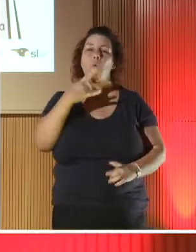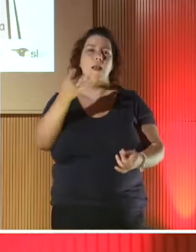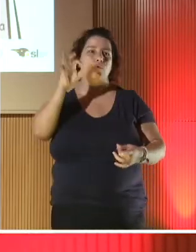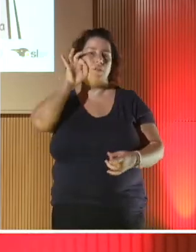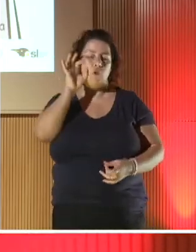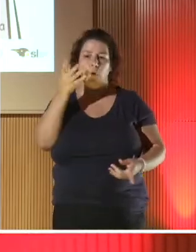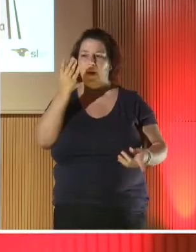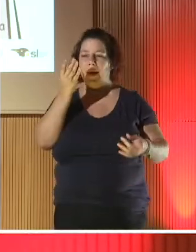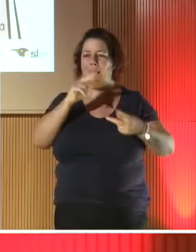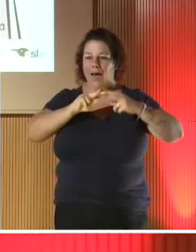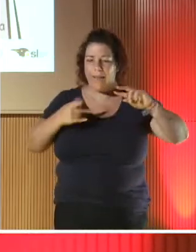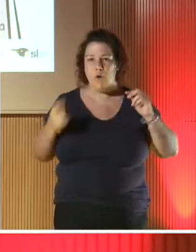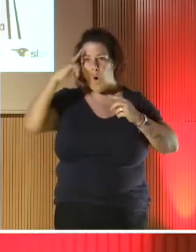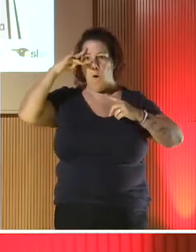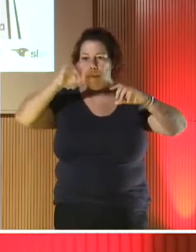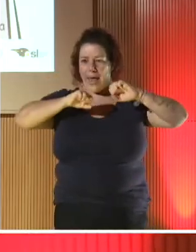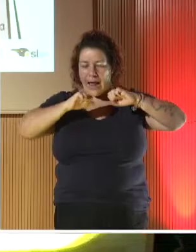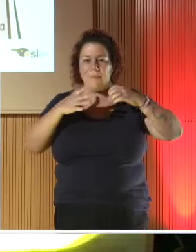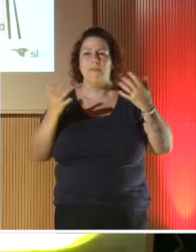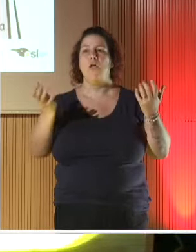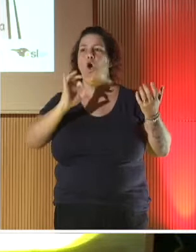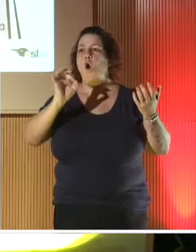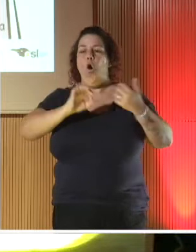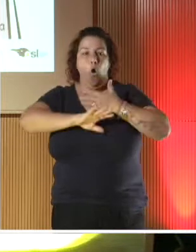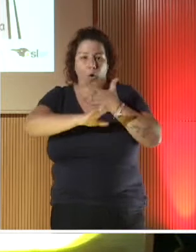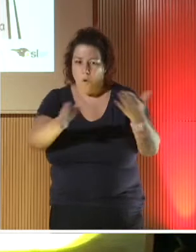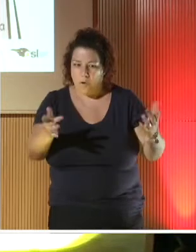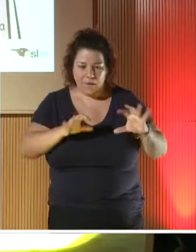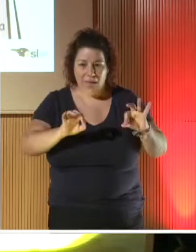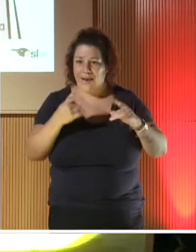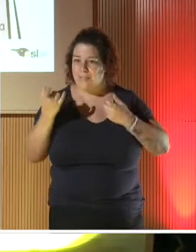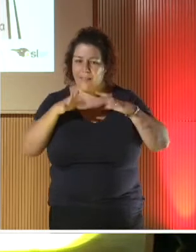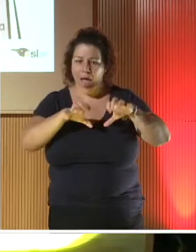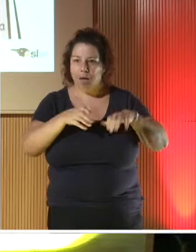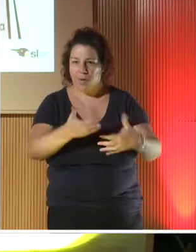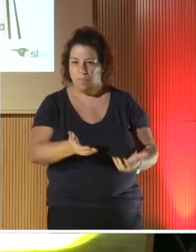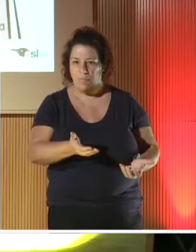genético, o tenga una parálisis cerebral, o yo qué sé, sea de Murcia, tu hijo necesita aprender, ¿vale?